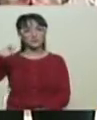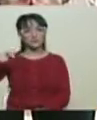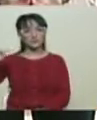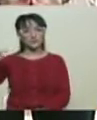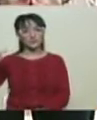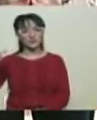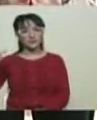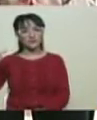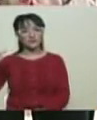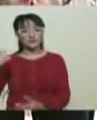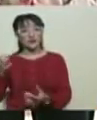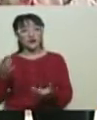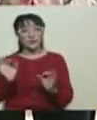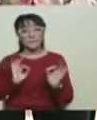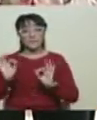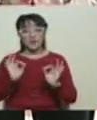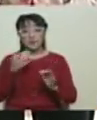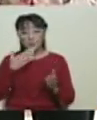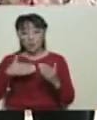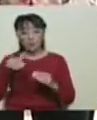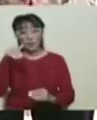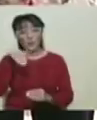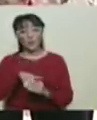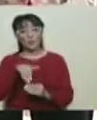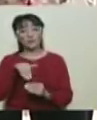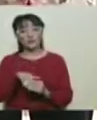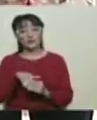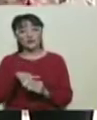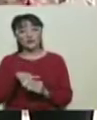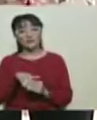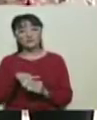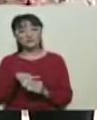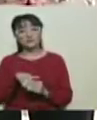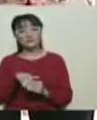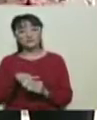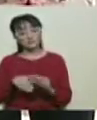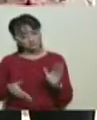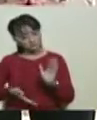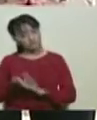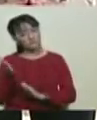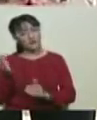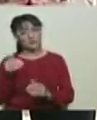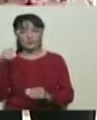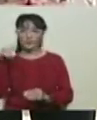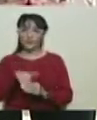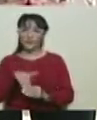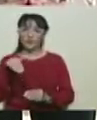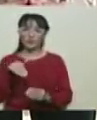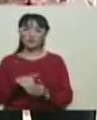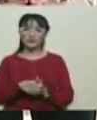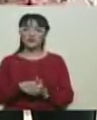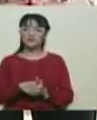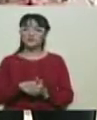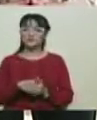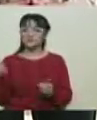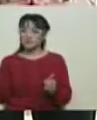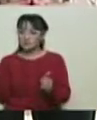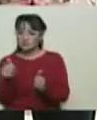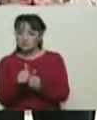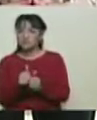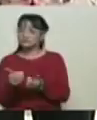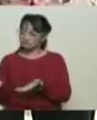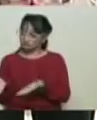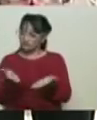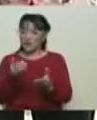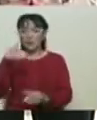los que se están preparando para ir a votar, que se hagan acompañar de alguien que no haya votado, que lo estimulen y vayan a